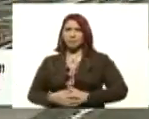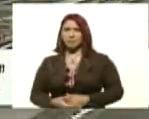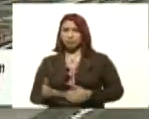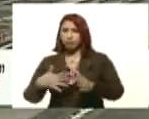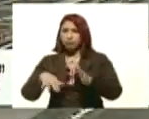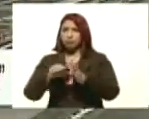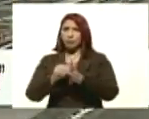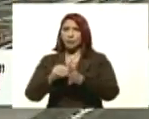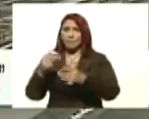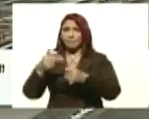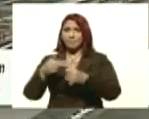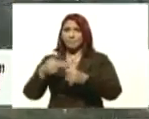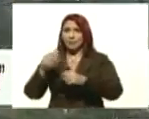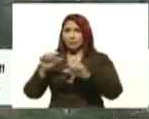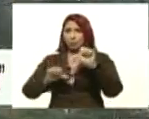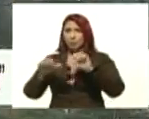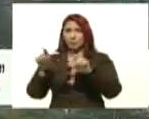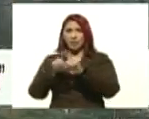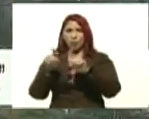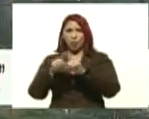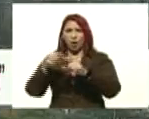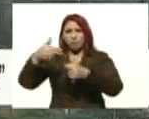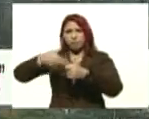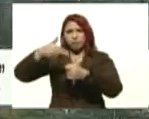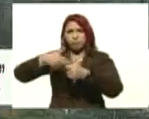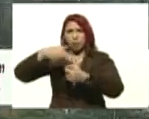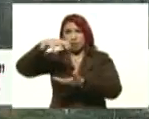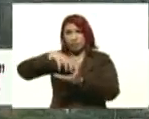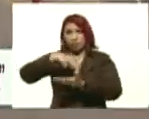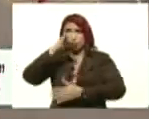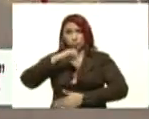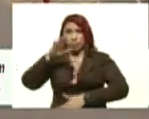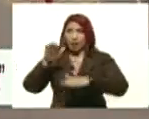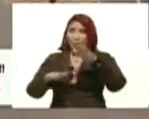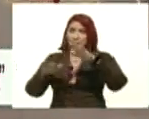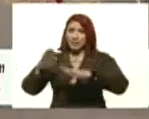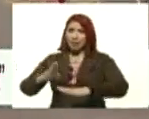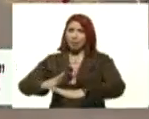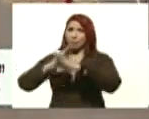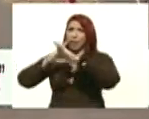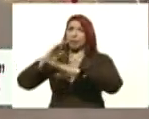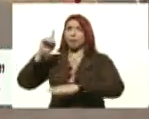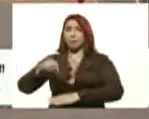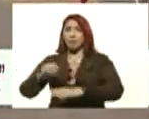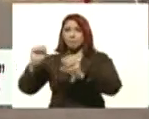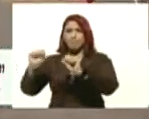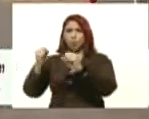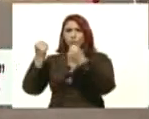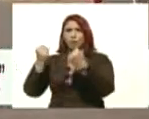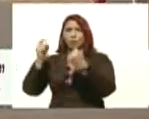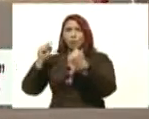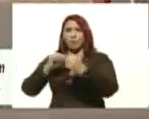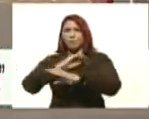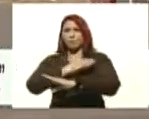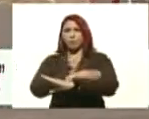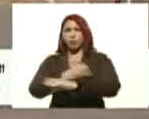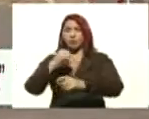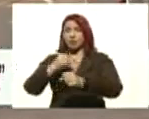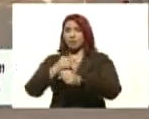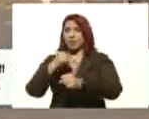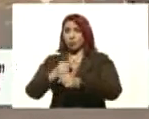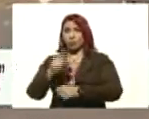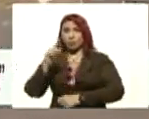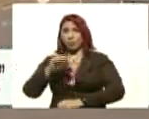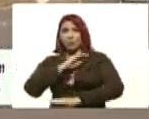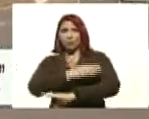de la petroquímica, así como de PDVSA en el estado Zulia. A pesar de las sanciones, a pesar del bloqueo, la fuerza laboral, la